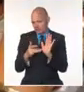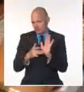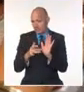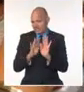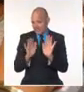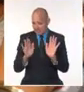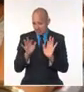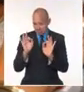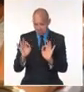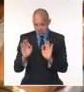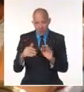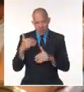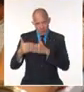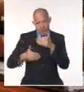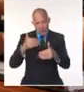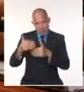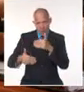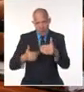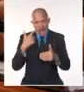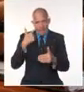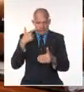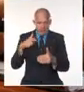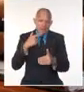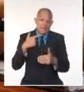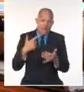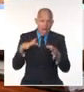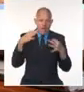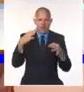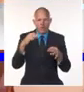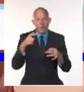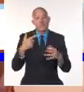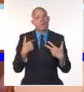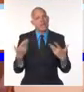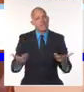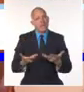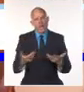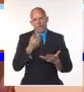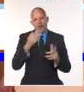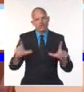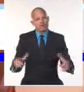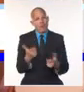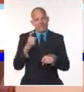todas en el camino para que legalizar nuestros papeles sea en el tiempo razonable para